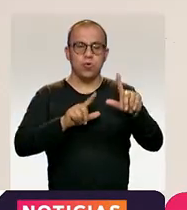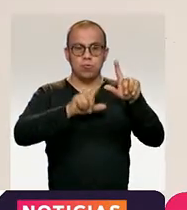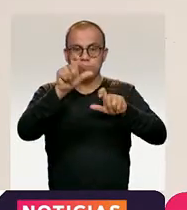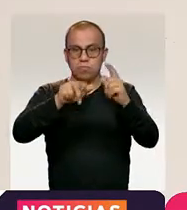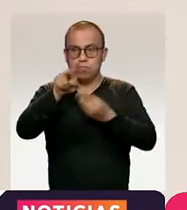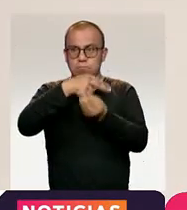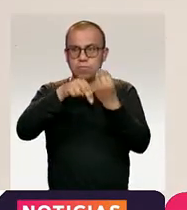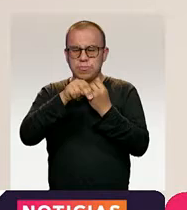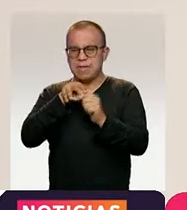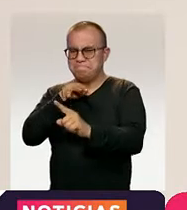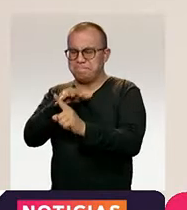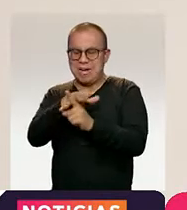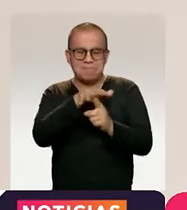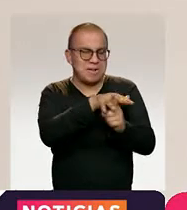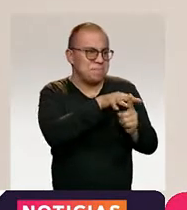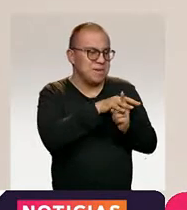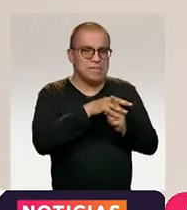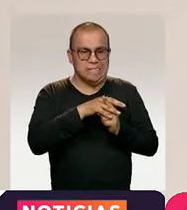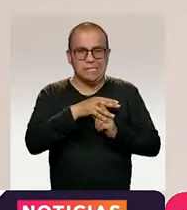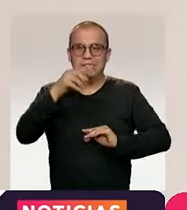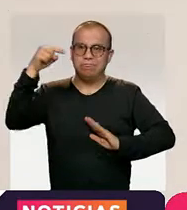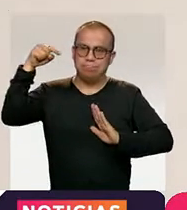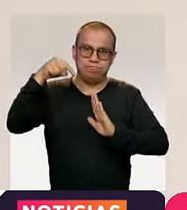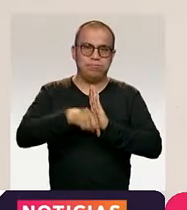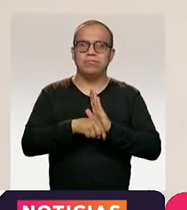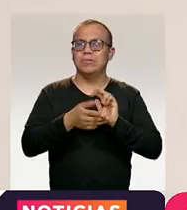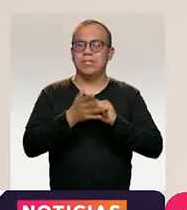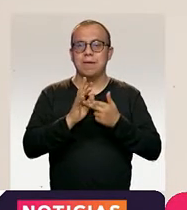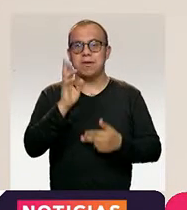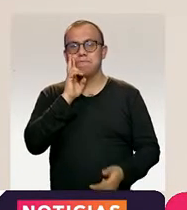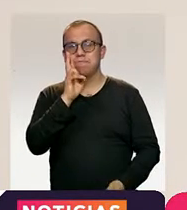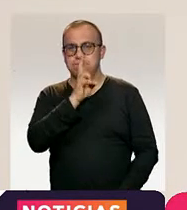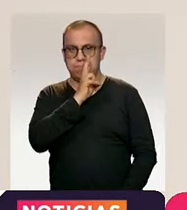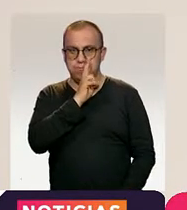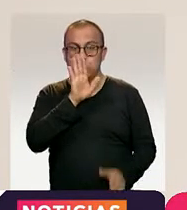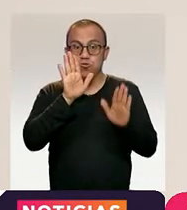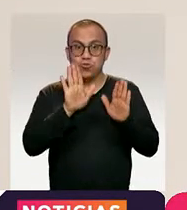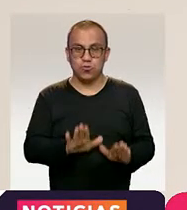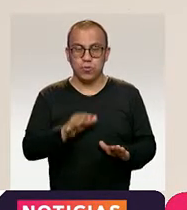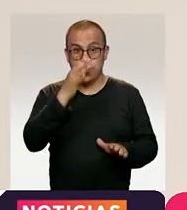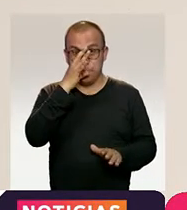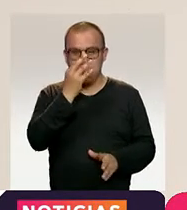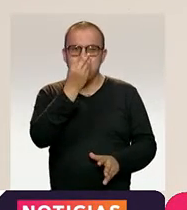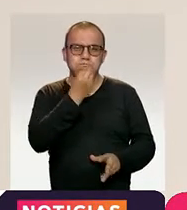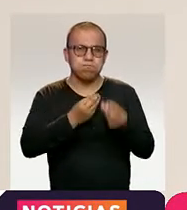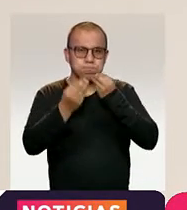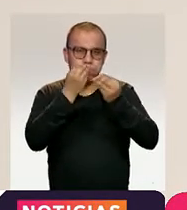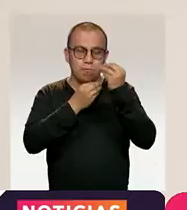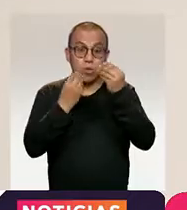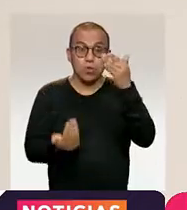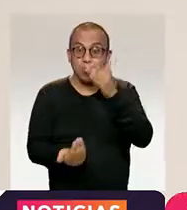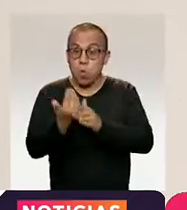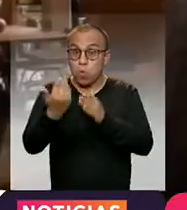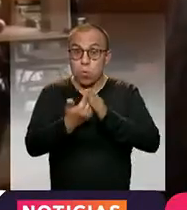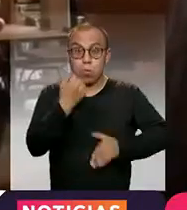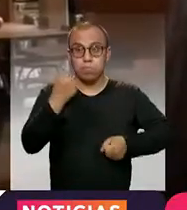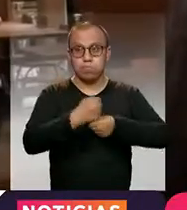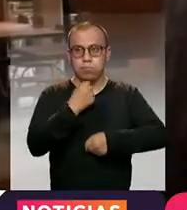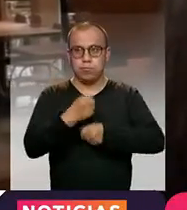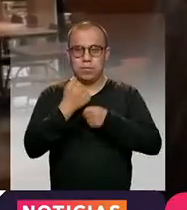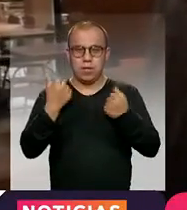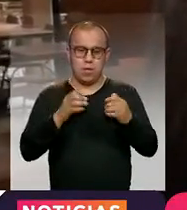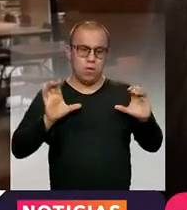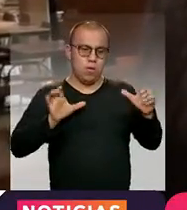turístico. Afecta profundamente a la industria gastronómica y las posibilidades de generación de empleo.